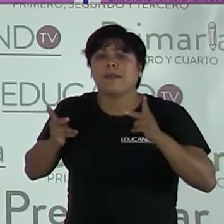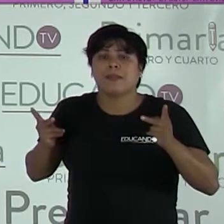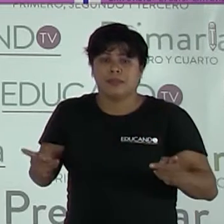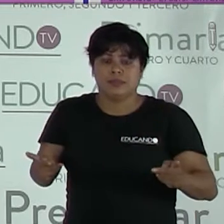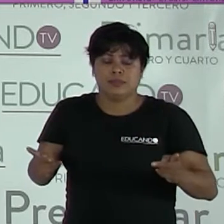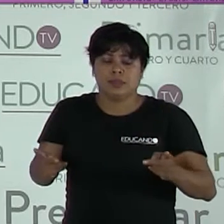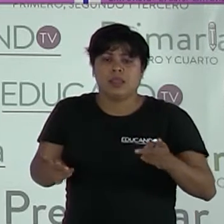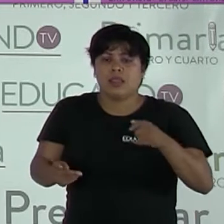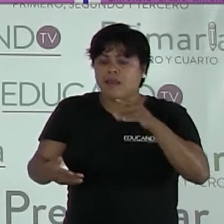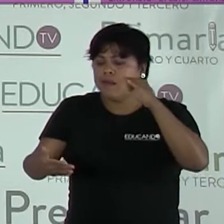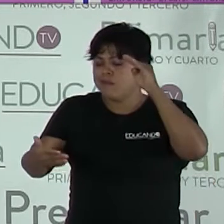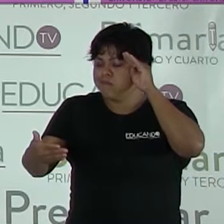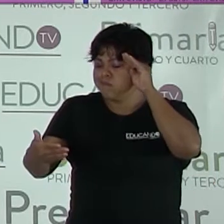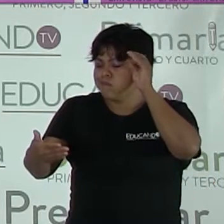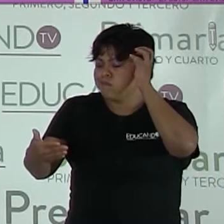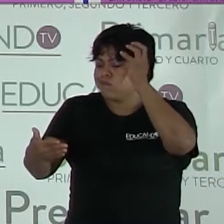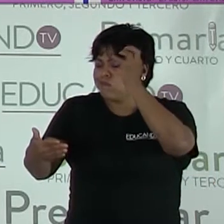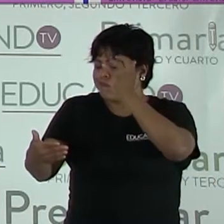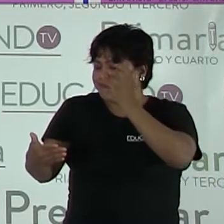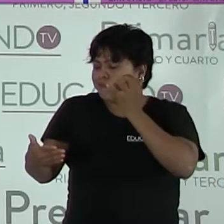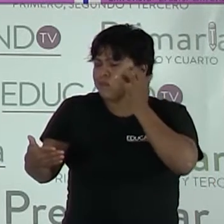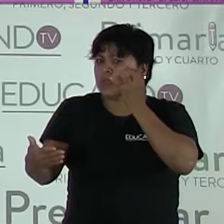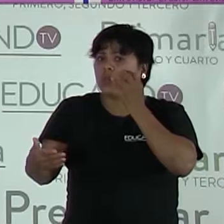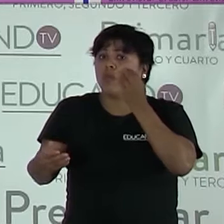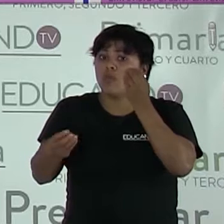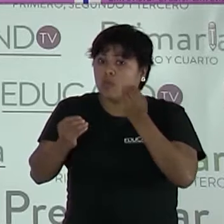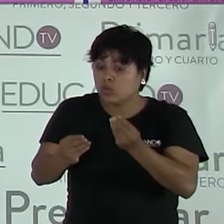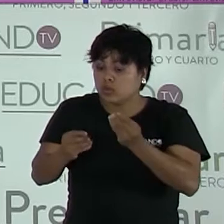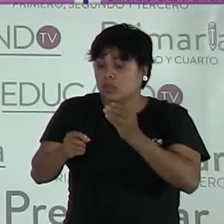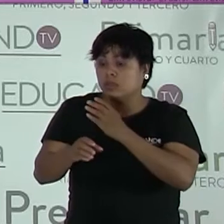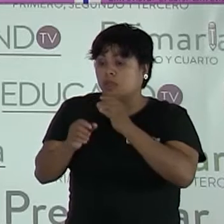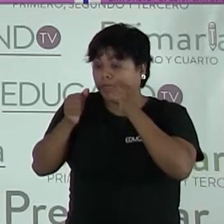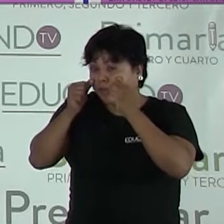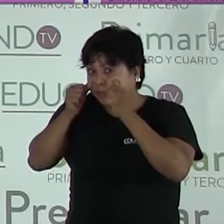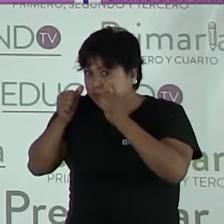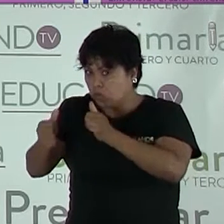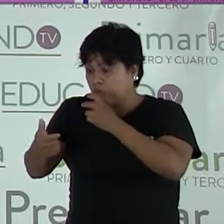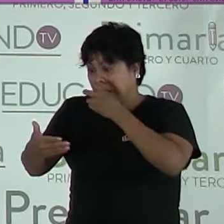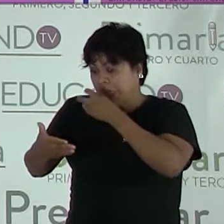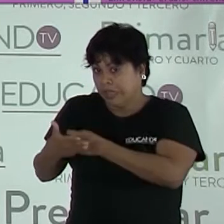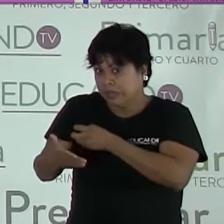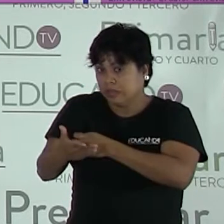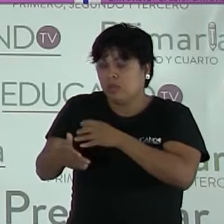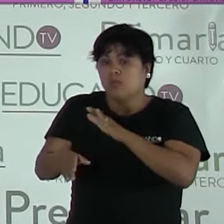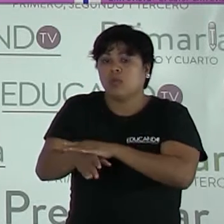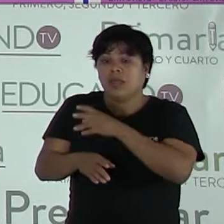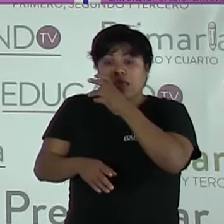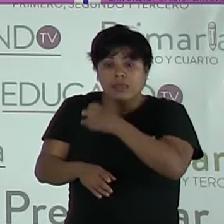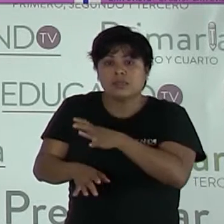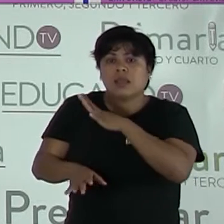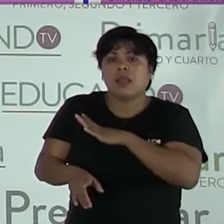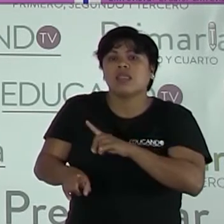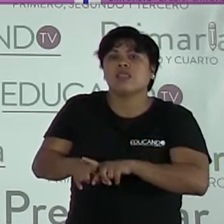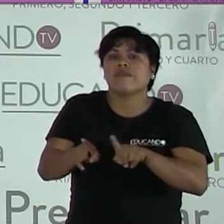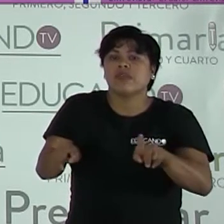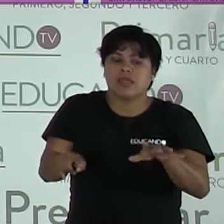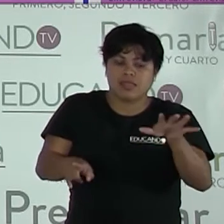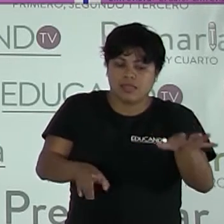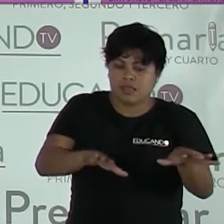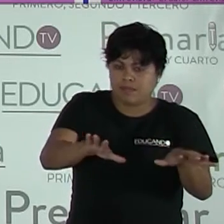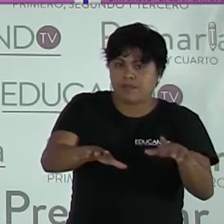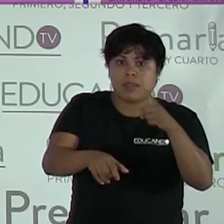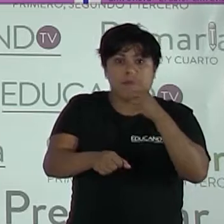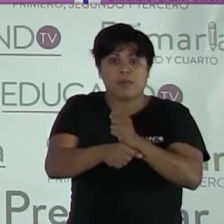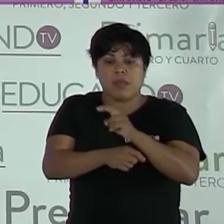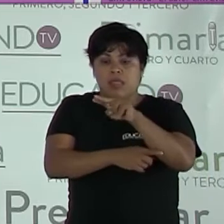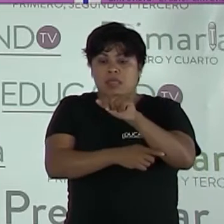periodista analiza. Mucha atención, porque en esta parte encontramos la diferencia. En la